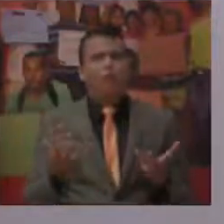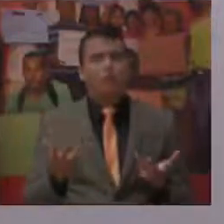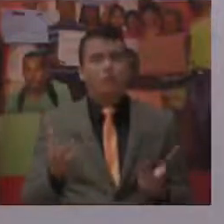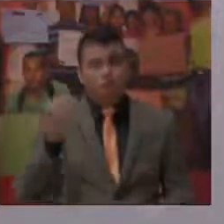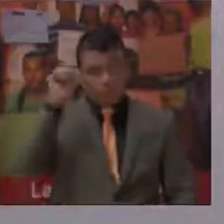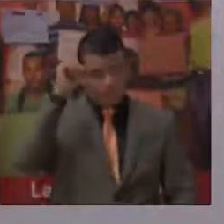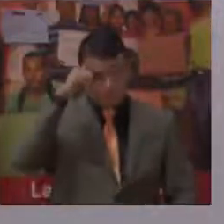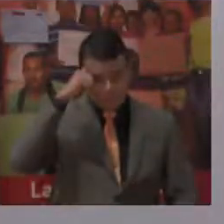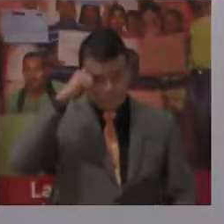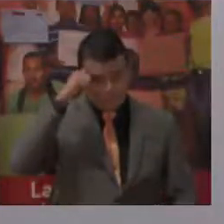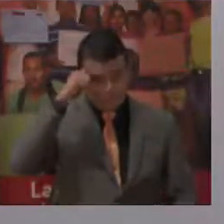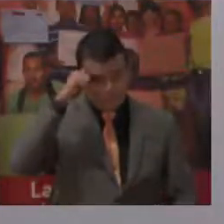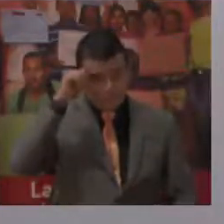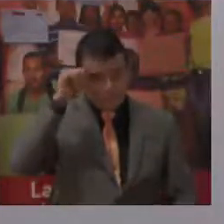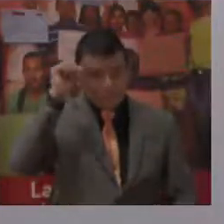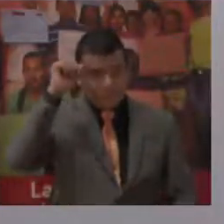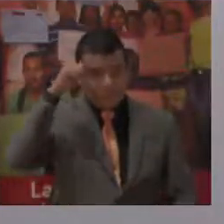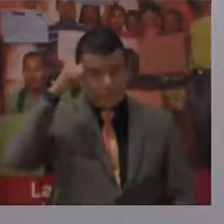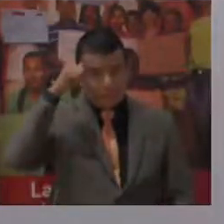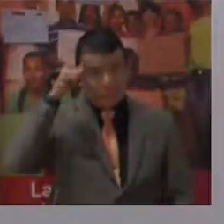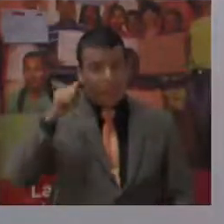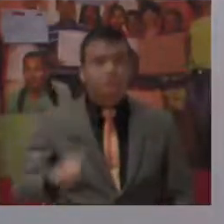Recordemos que